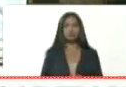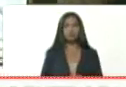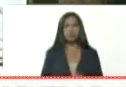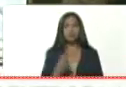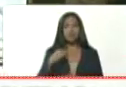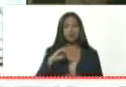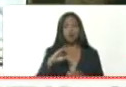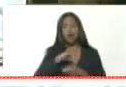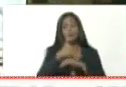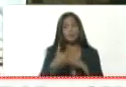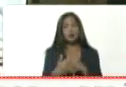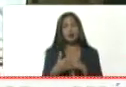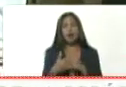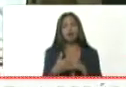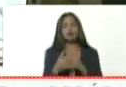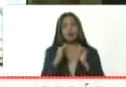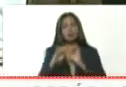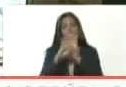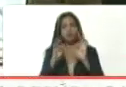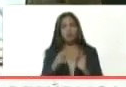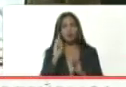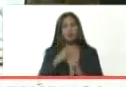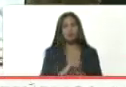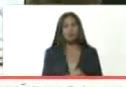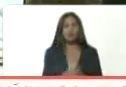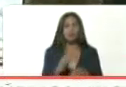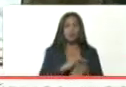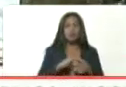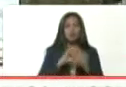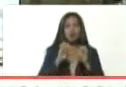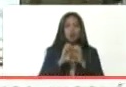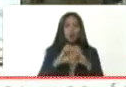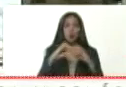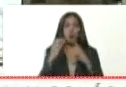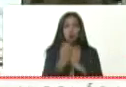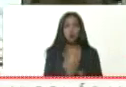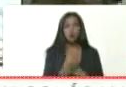editorial del ministerio de la cultura